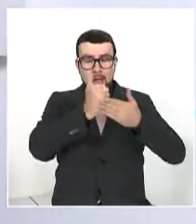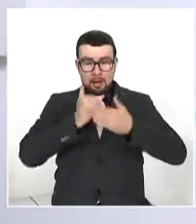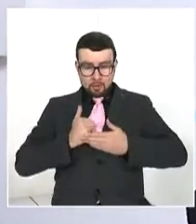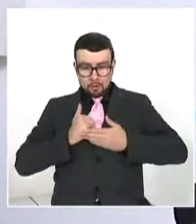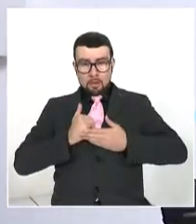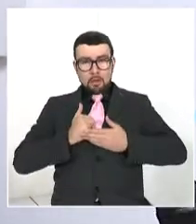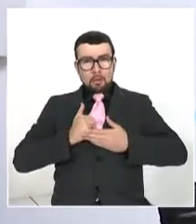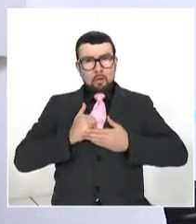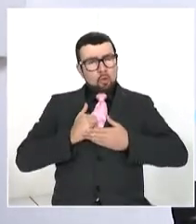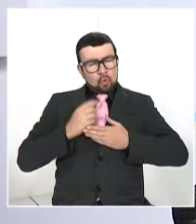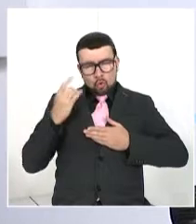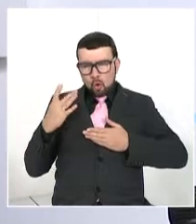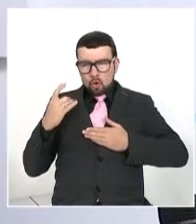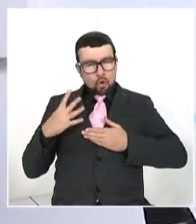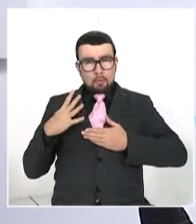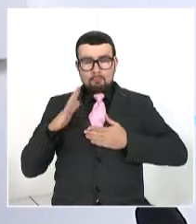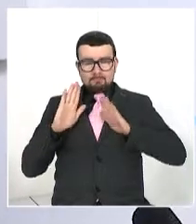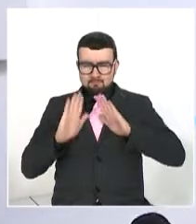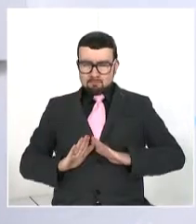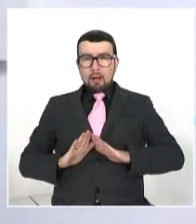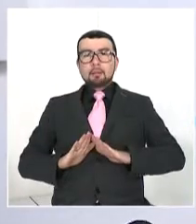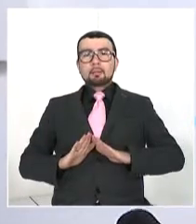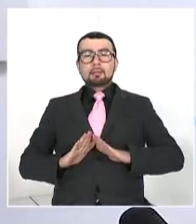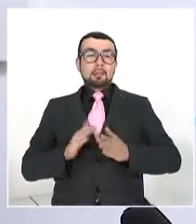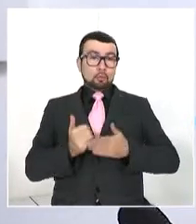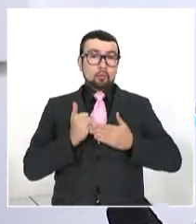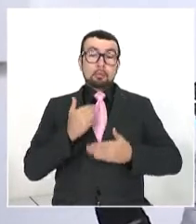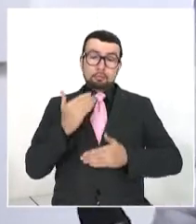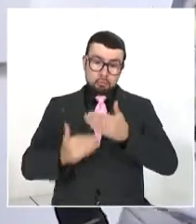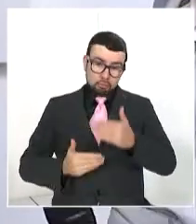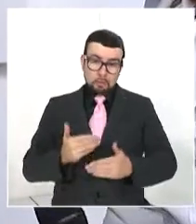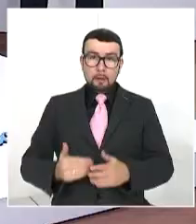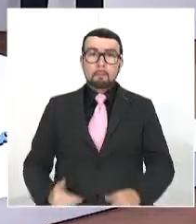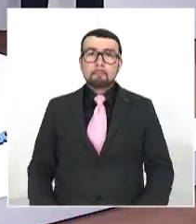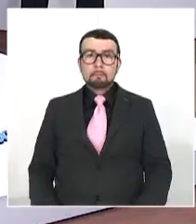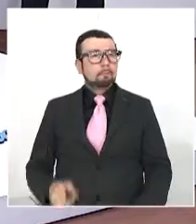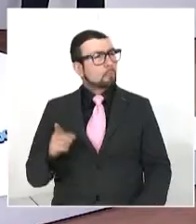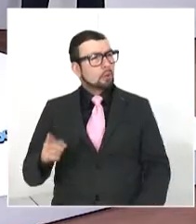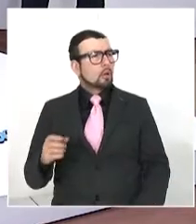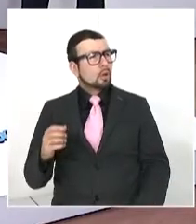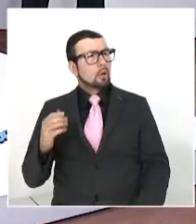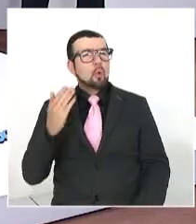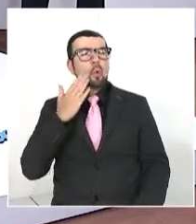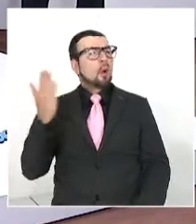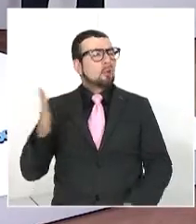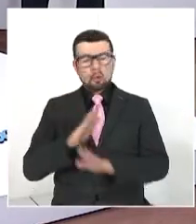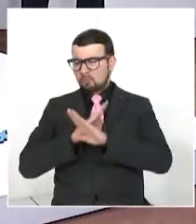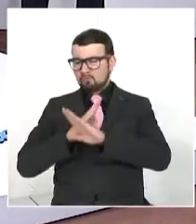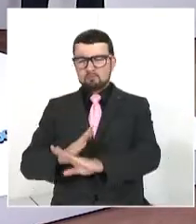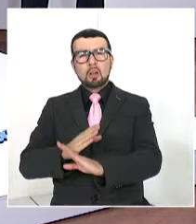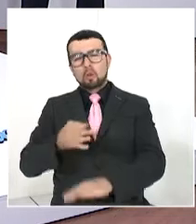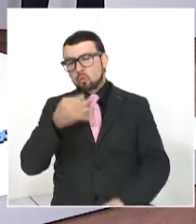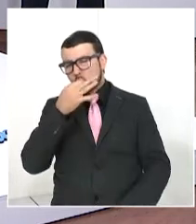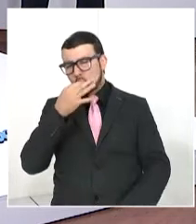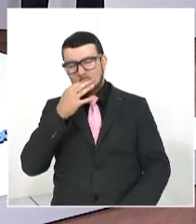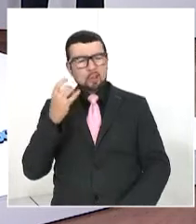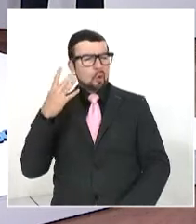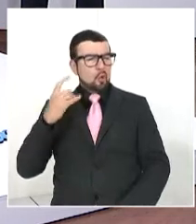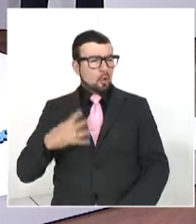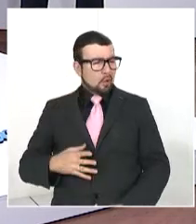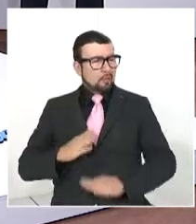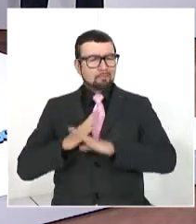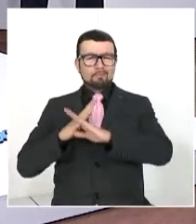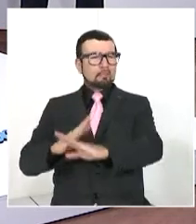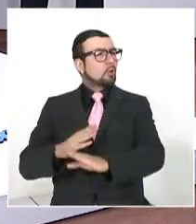de dolor. Es un proceso, pero hay que hacerlo. Doctor Andrés, ¿usted hace cuánto no toma medicamentos para el dolor o sus espasmos o cosas de